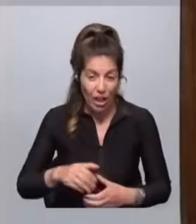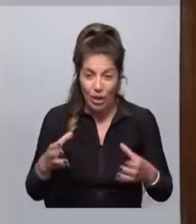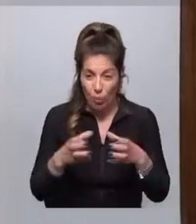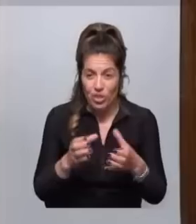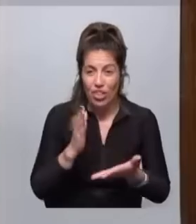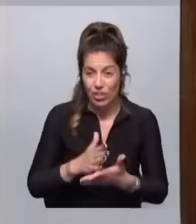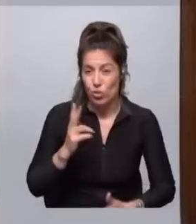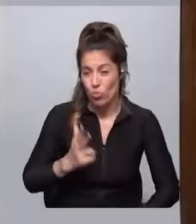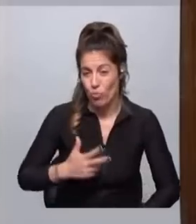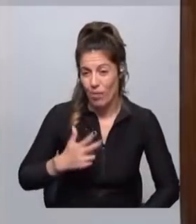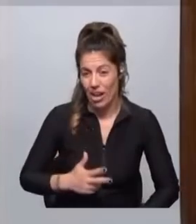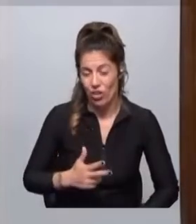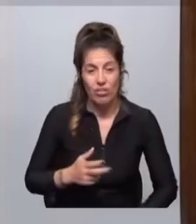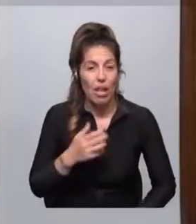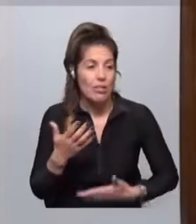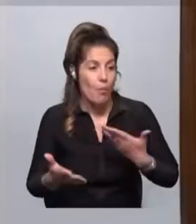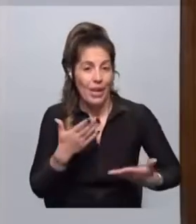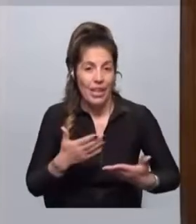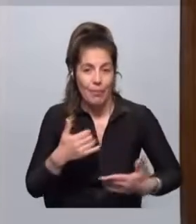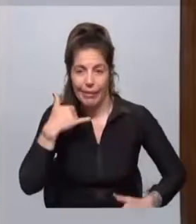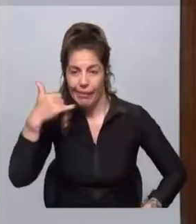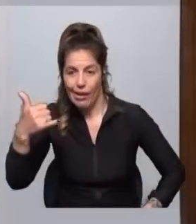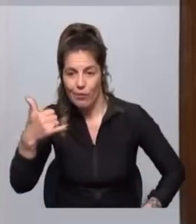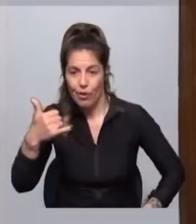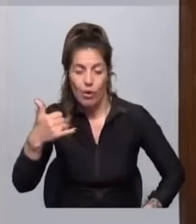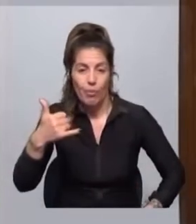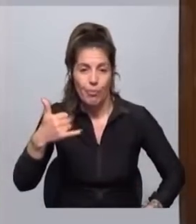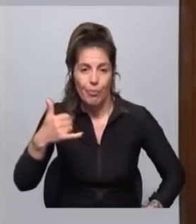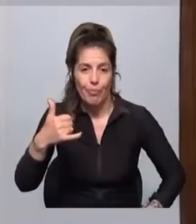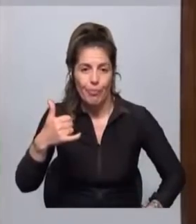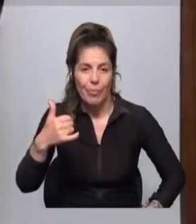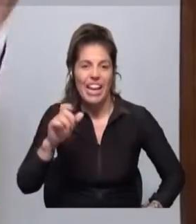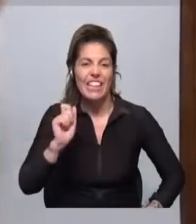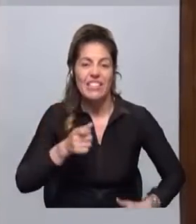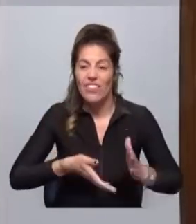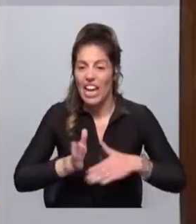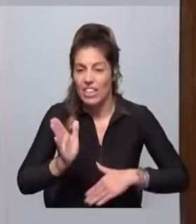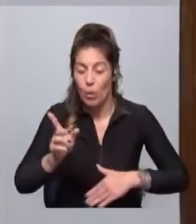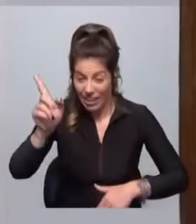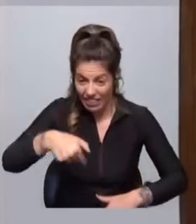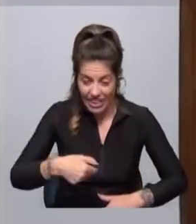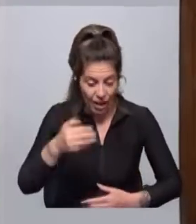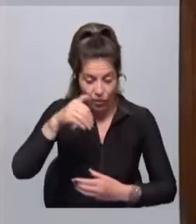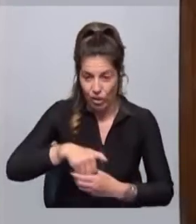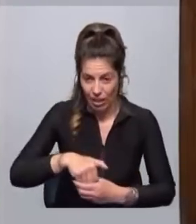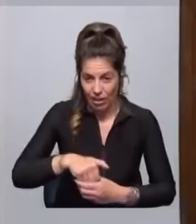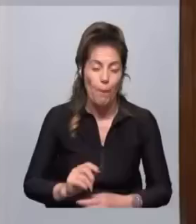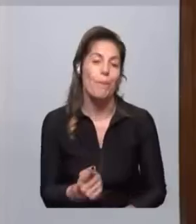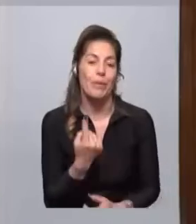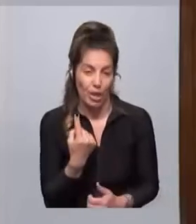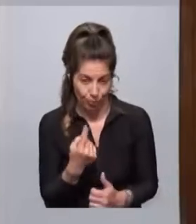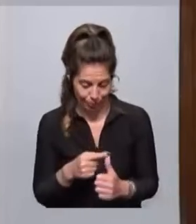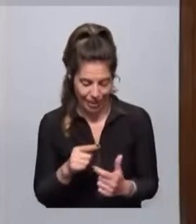de Derechos Humanos Entonces desesperadamente recurrieron al teléfono para llamar al legislador que se había retirado para que viniera a votar primero